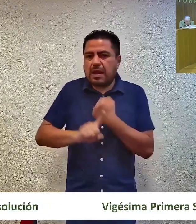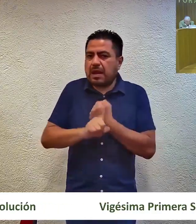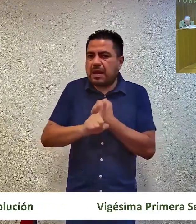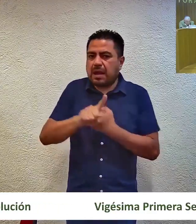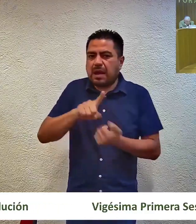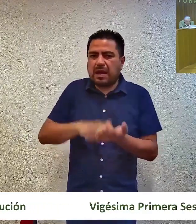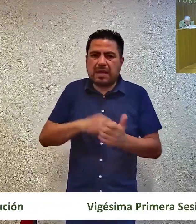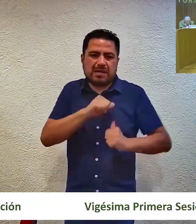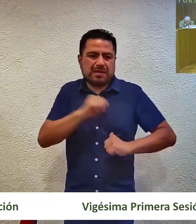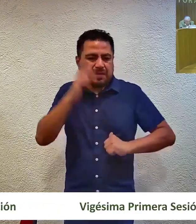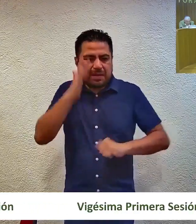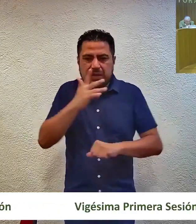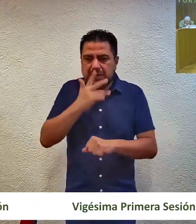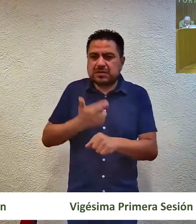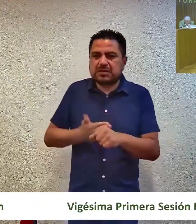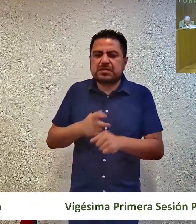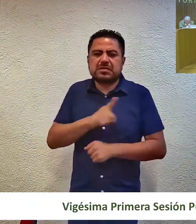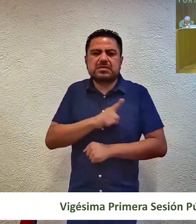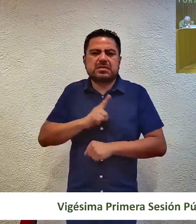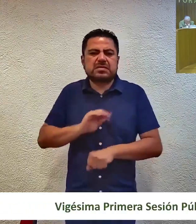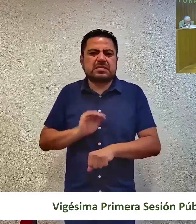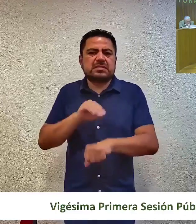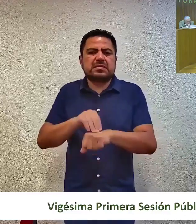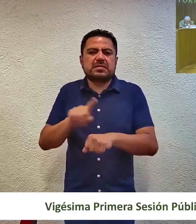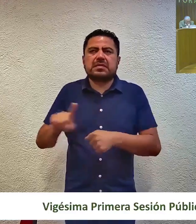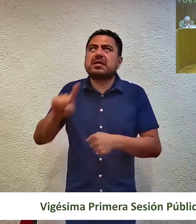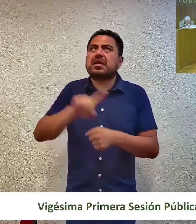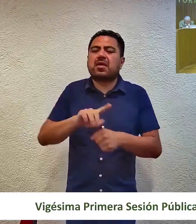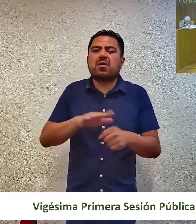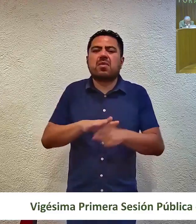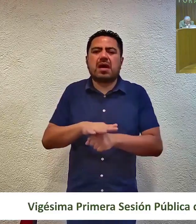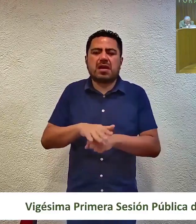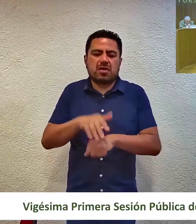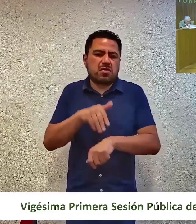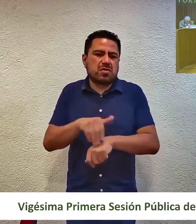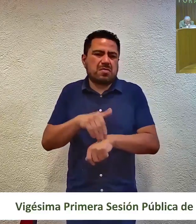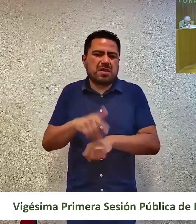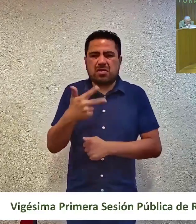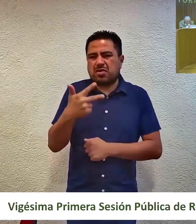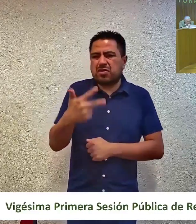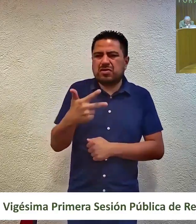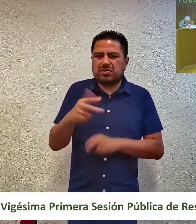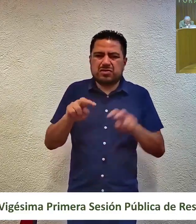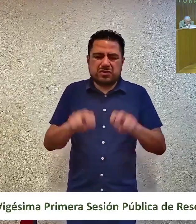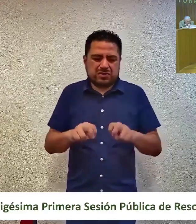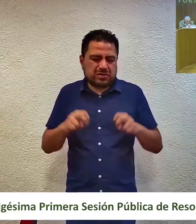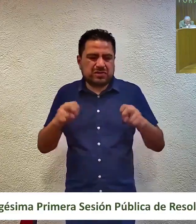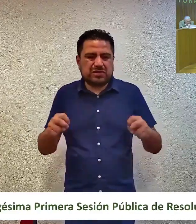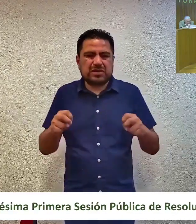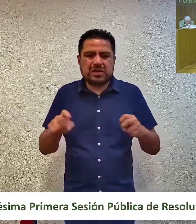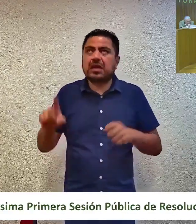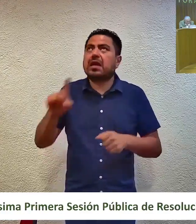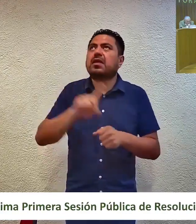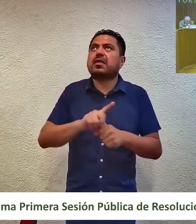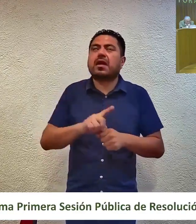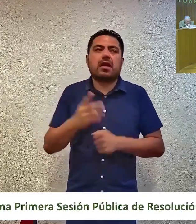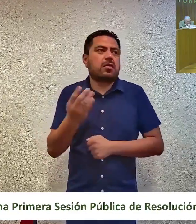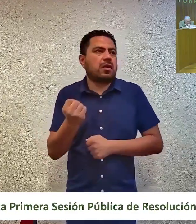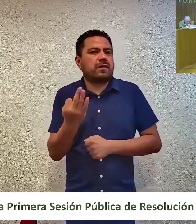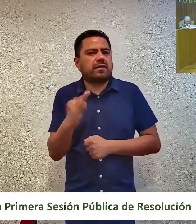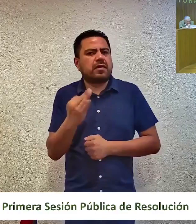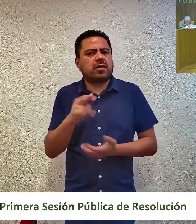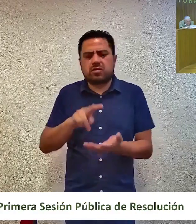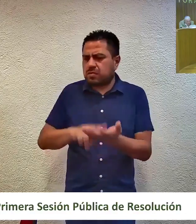los actores se genera a partir de la celebración de la 28ª sesión extraordinaria de Cabildo, celebrada el día 9 de febrero